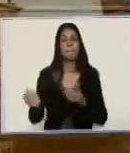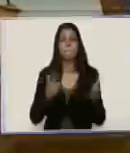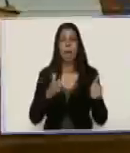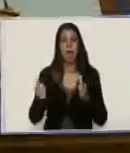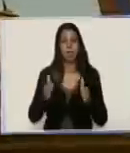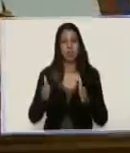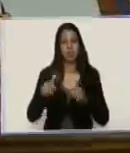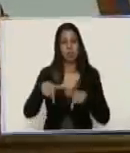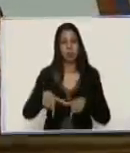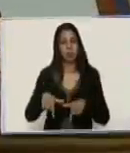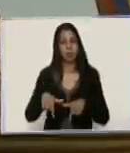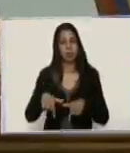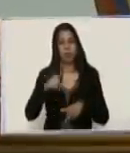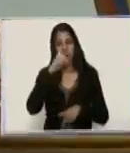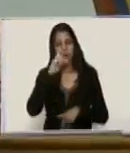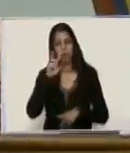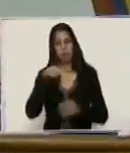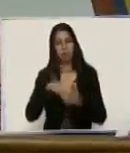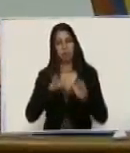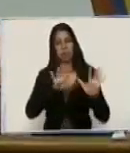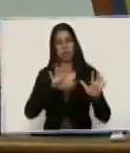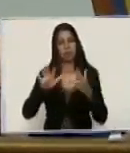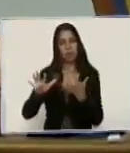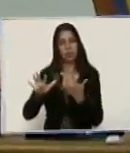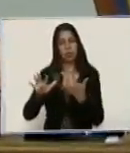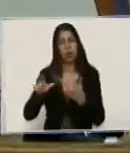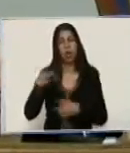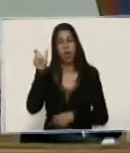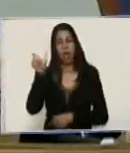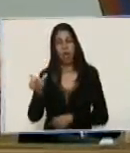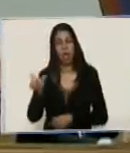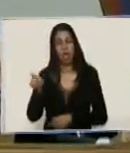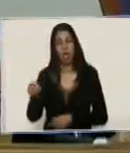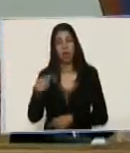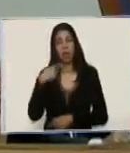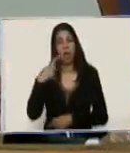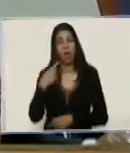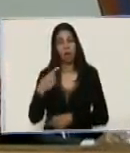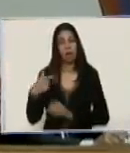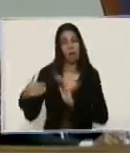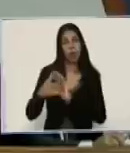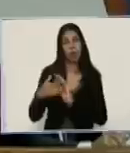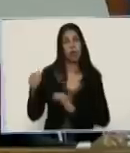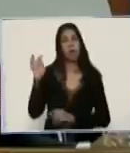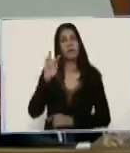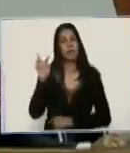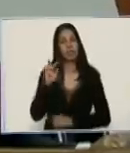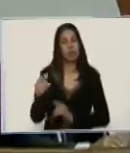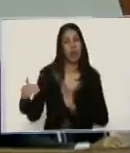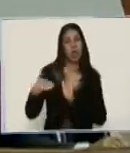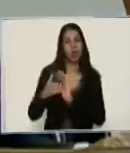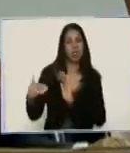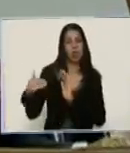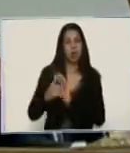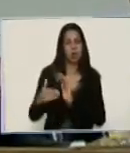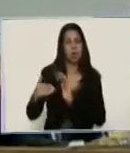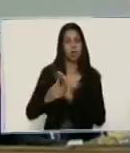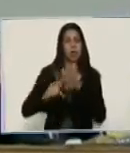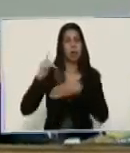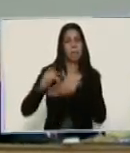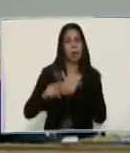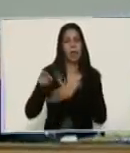mencionó que después de todas las sanciones que se han dado en contra de nuestro país, de las cuales él mismo